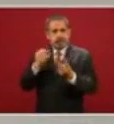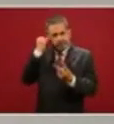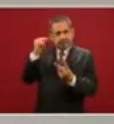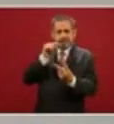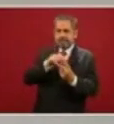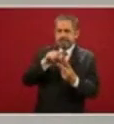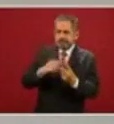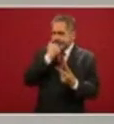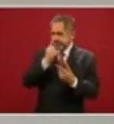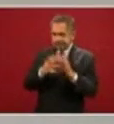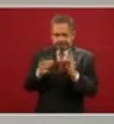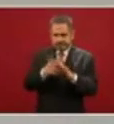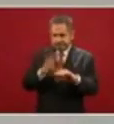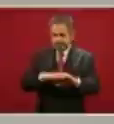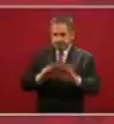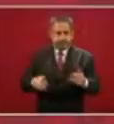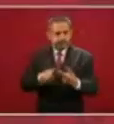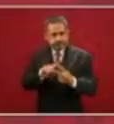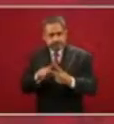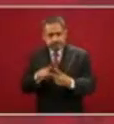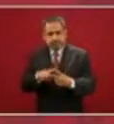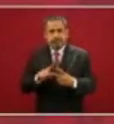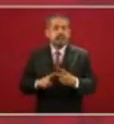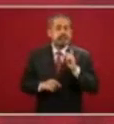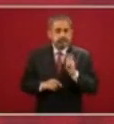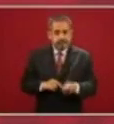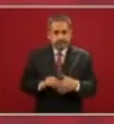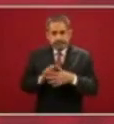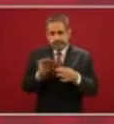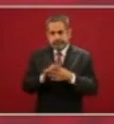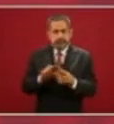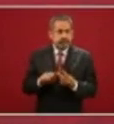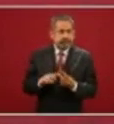gustaría ser explícitos, apelando a que estos elementos no se